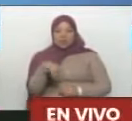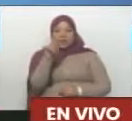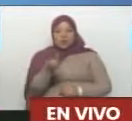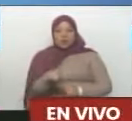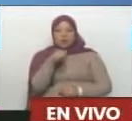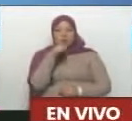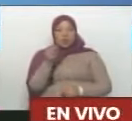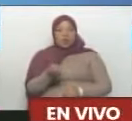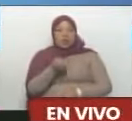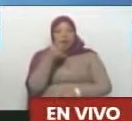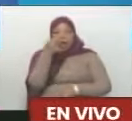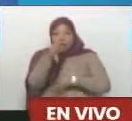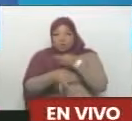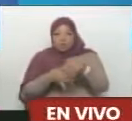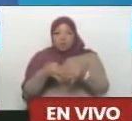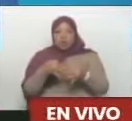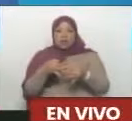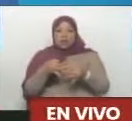también